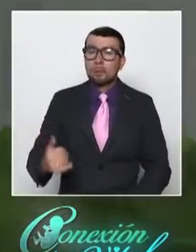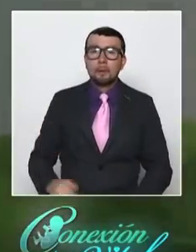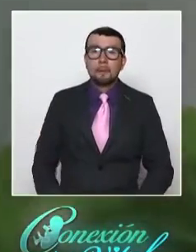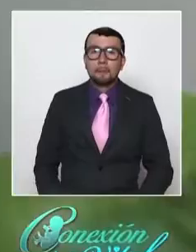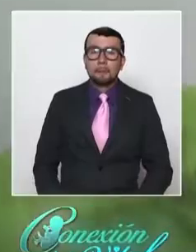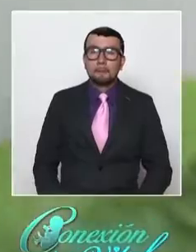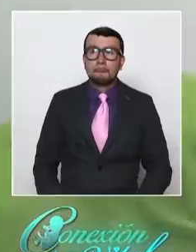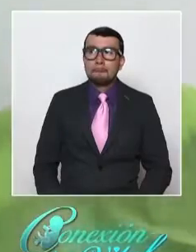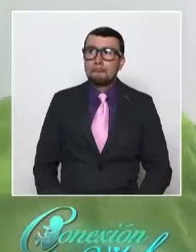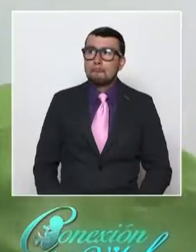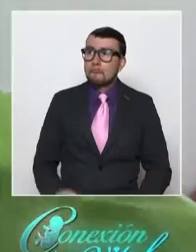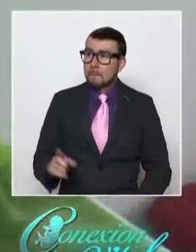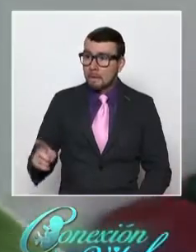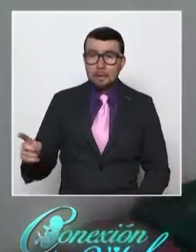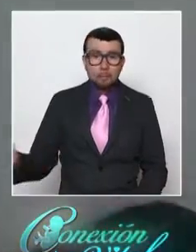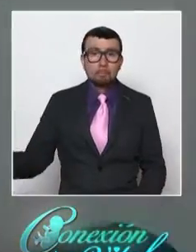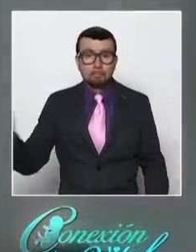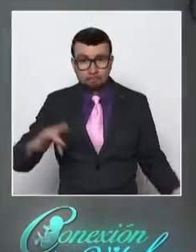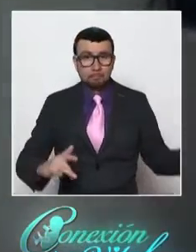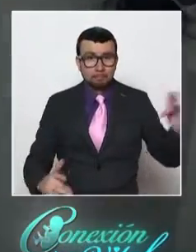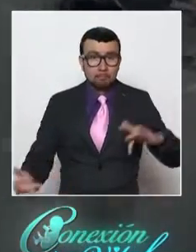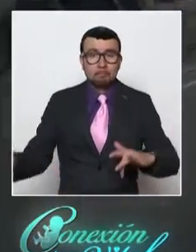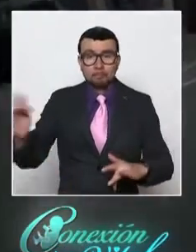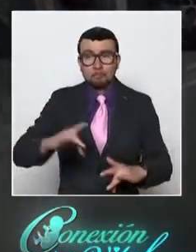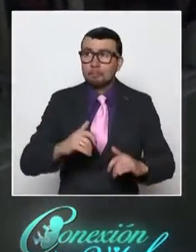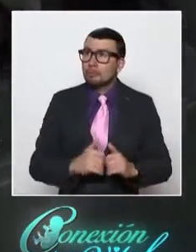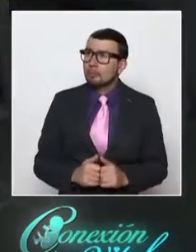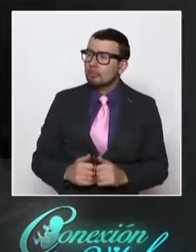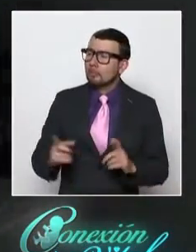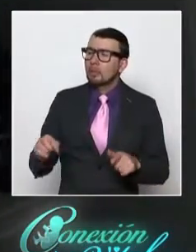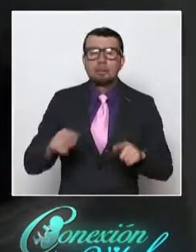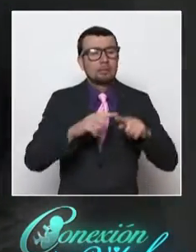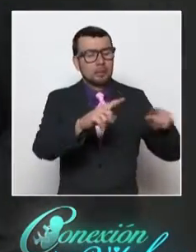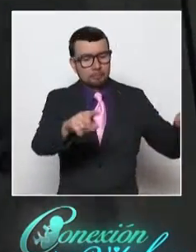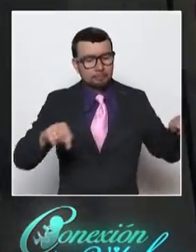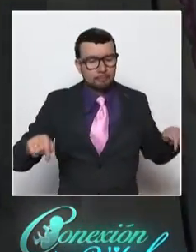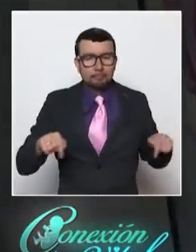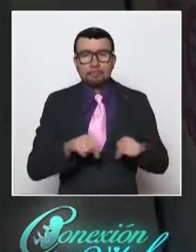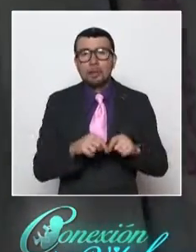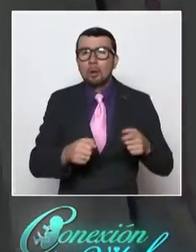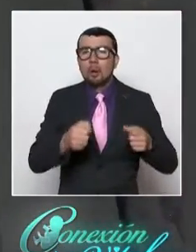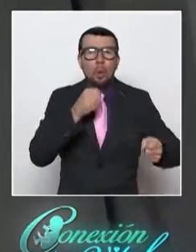donde están los consultorios, las salas de entrevista.